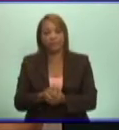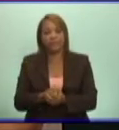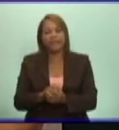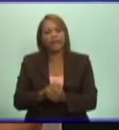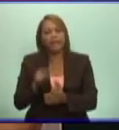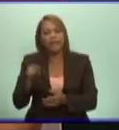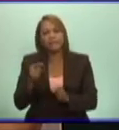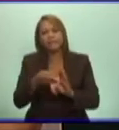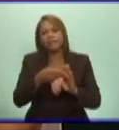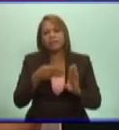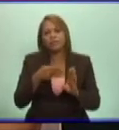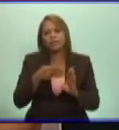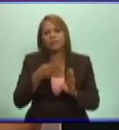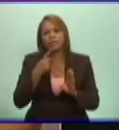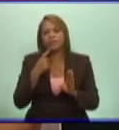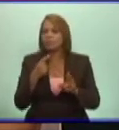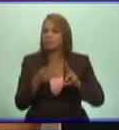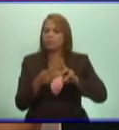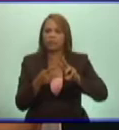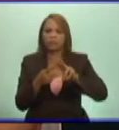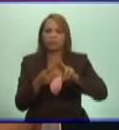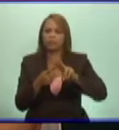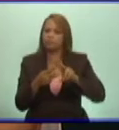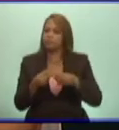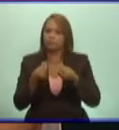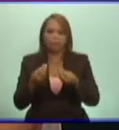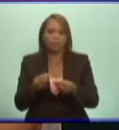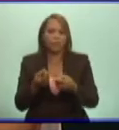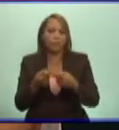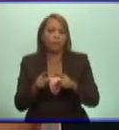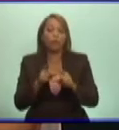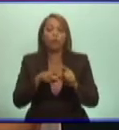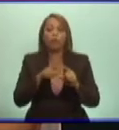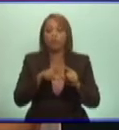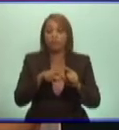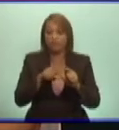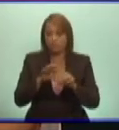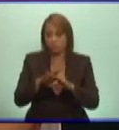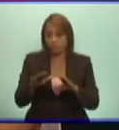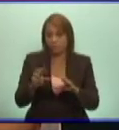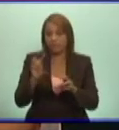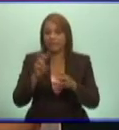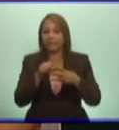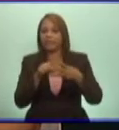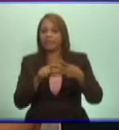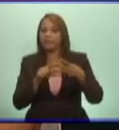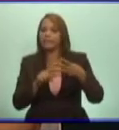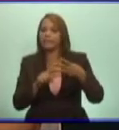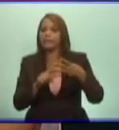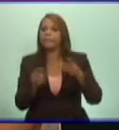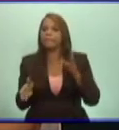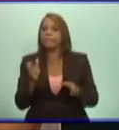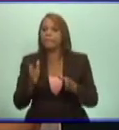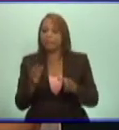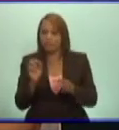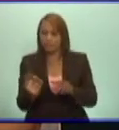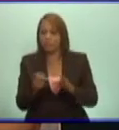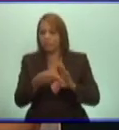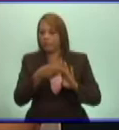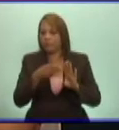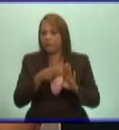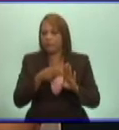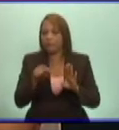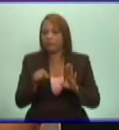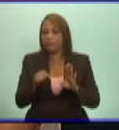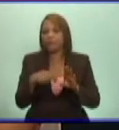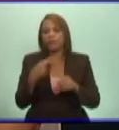directamente no ha salido por emisiones televisivas porque los contenidos referidos al tercer periodo de esta asignatura han tenido su expresión en